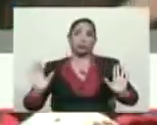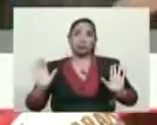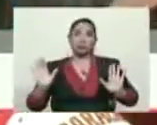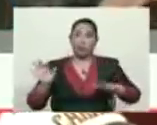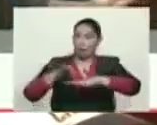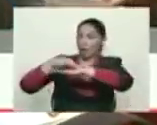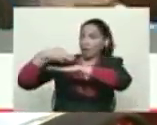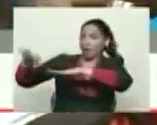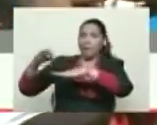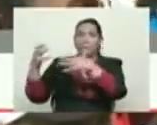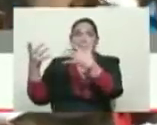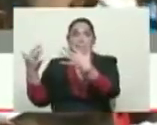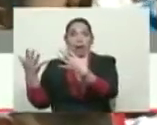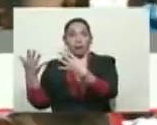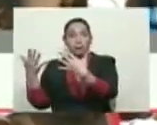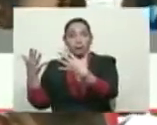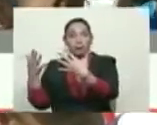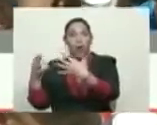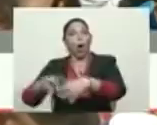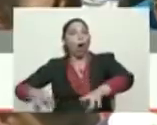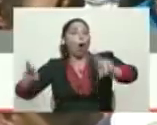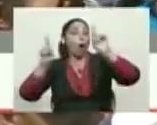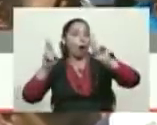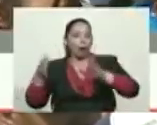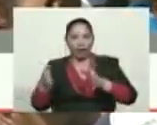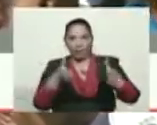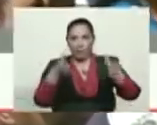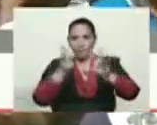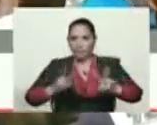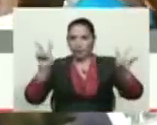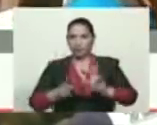dejamos en sus manos. Ojalá que escojan el camino de la paz.